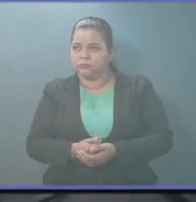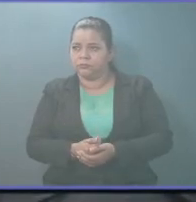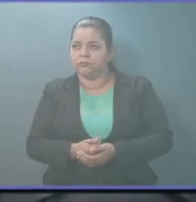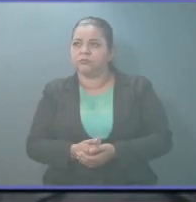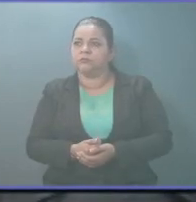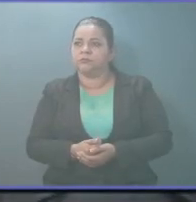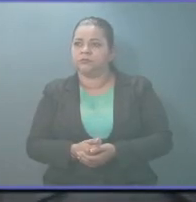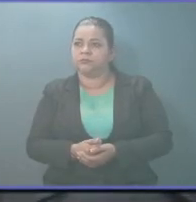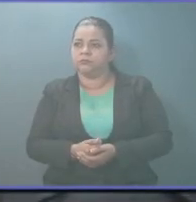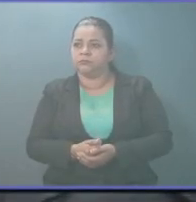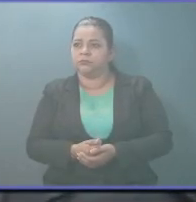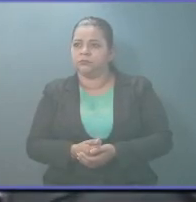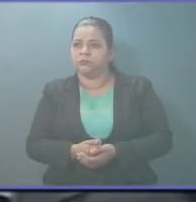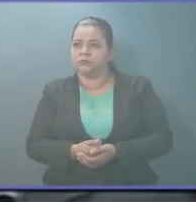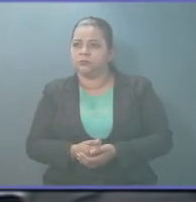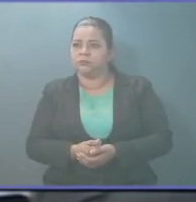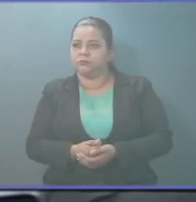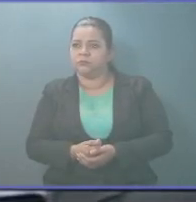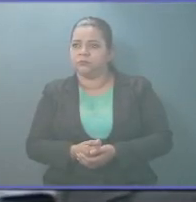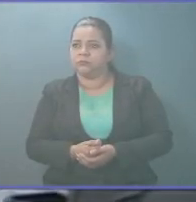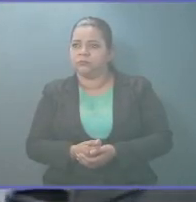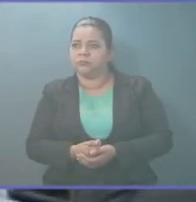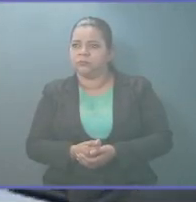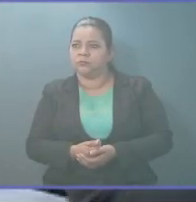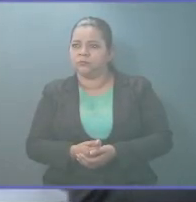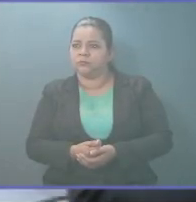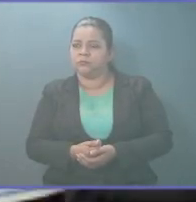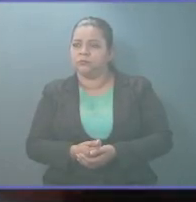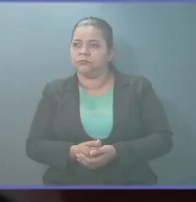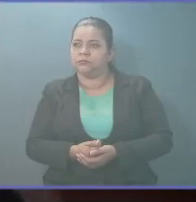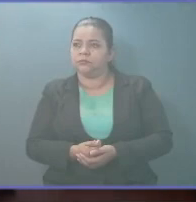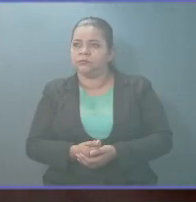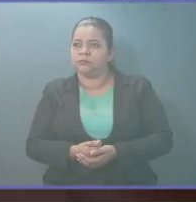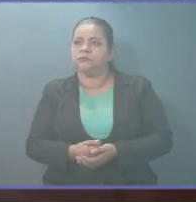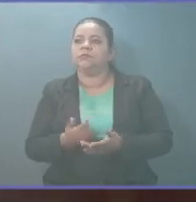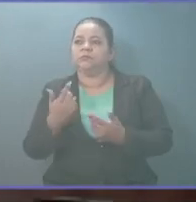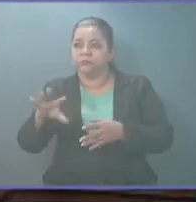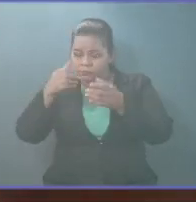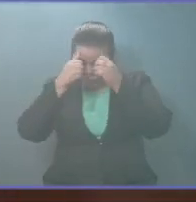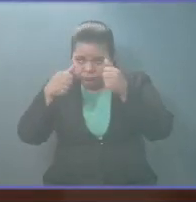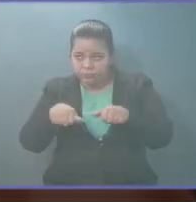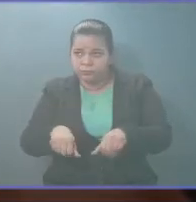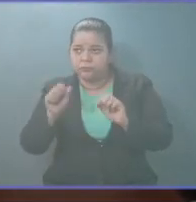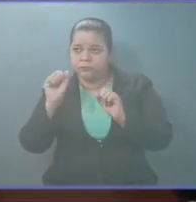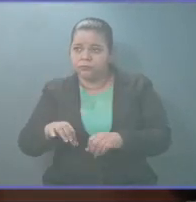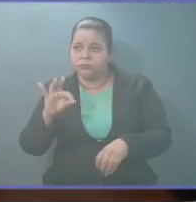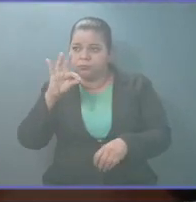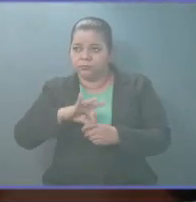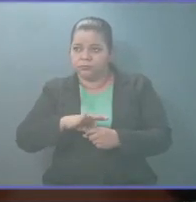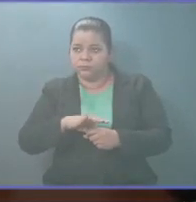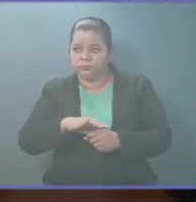diputada. Bueno, los que estén de acuerdo con aceptar la observación, favor emitir su voto.